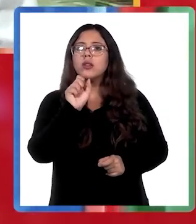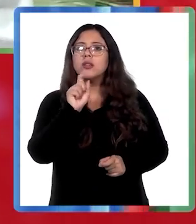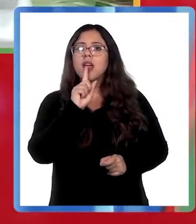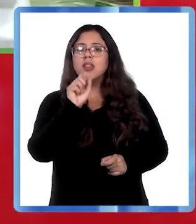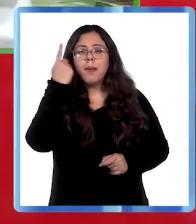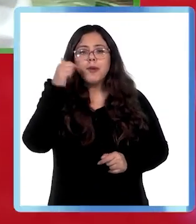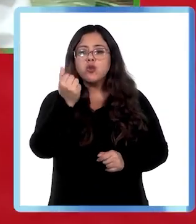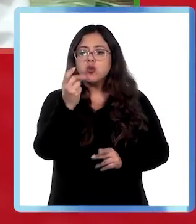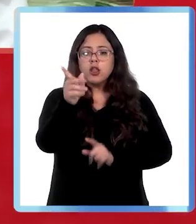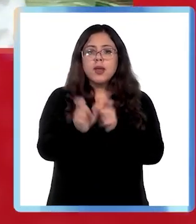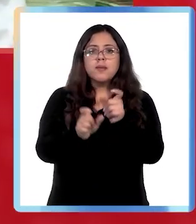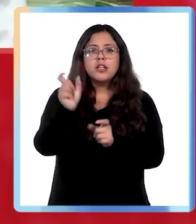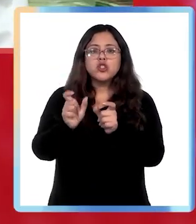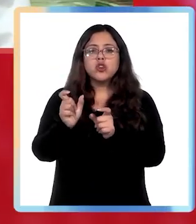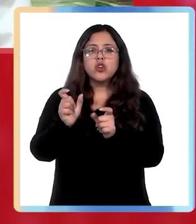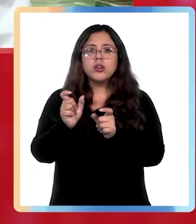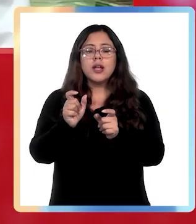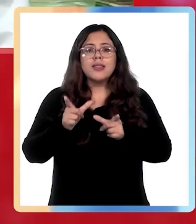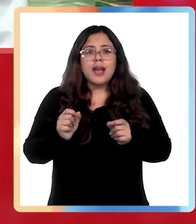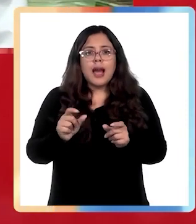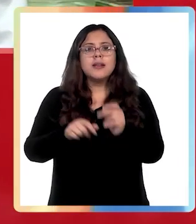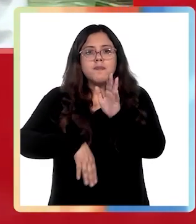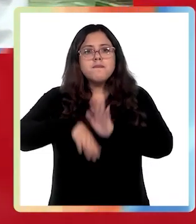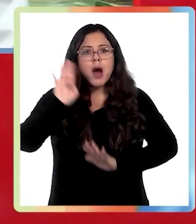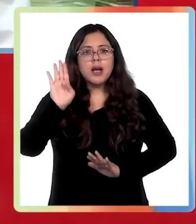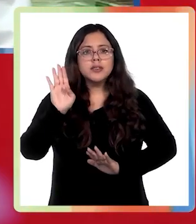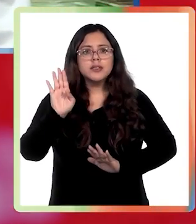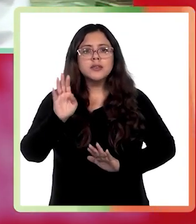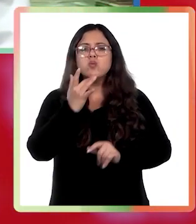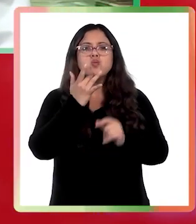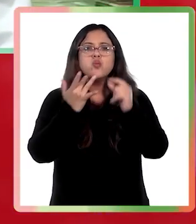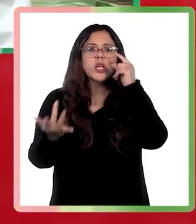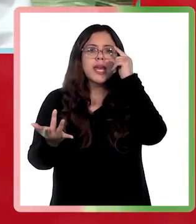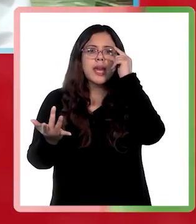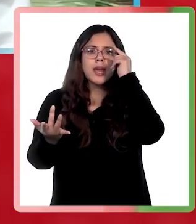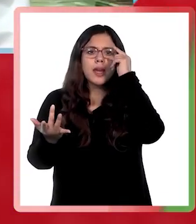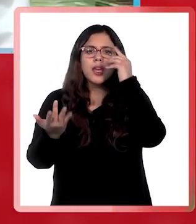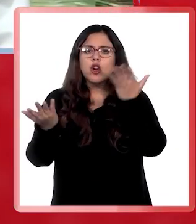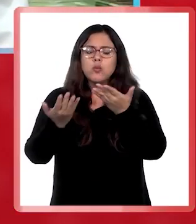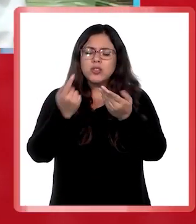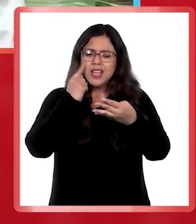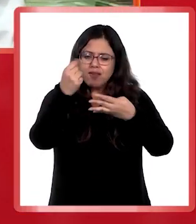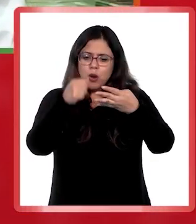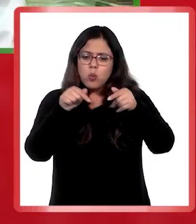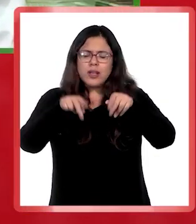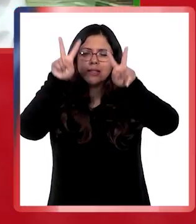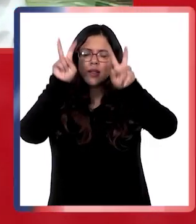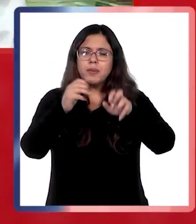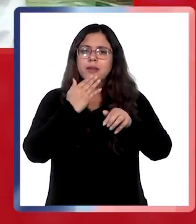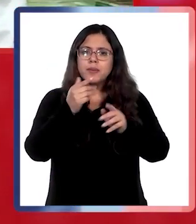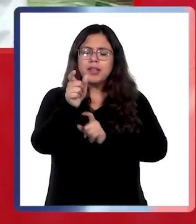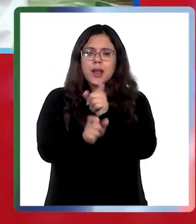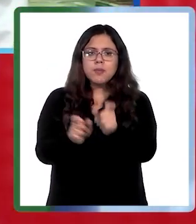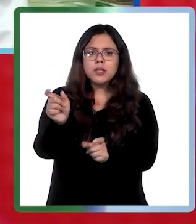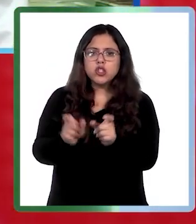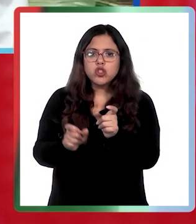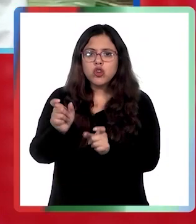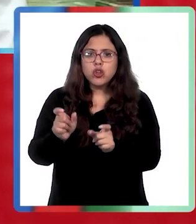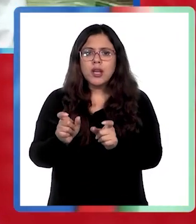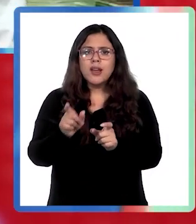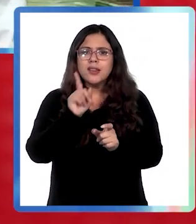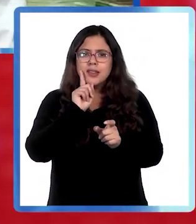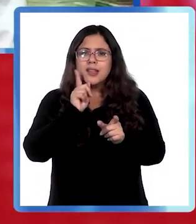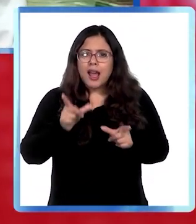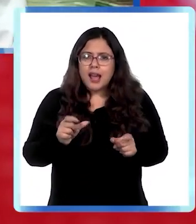de cáncer de próstata son mucho más altas. ¿Por qué? ¿Cómo se ve eso también? Las personas que tienen el cáncer de próstata,